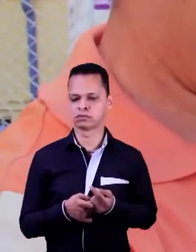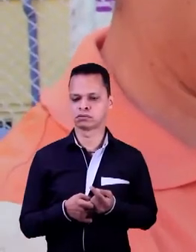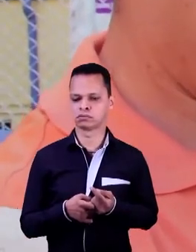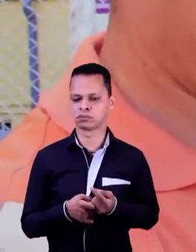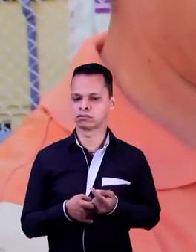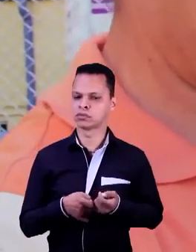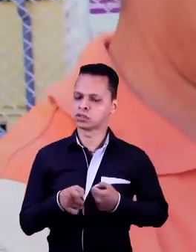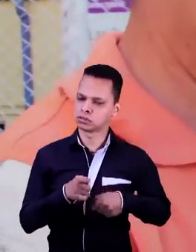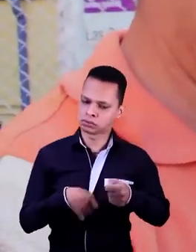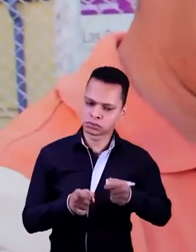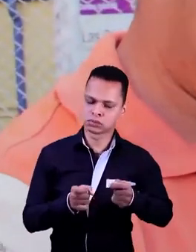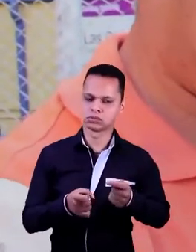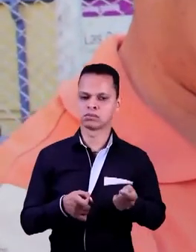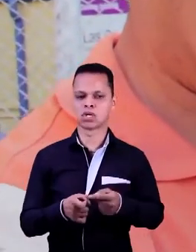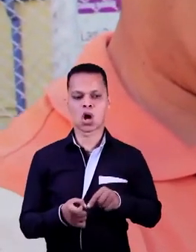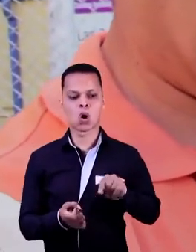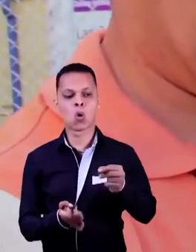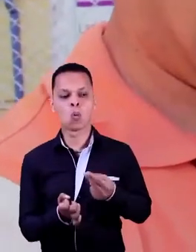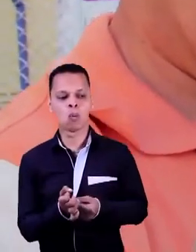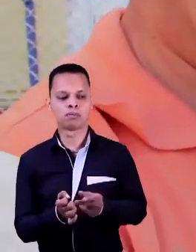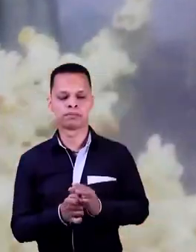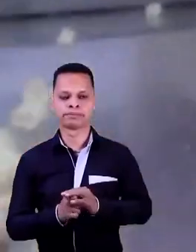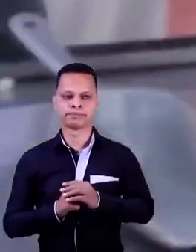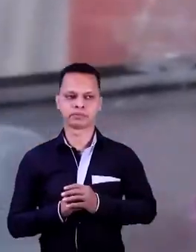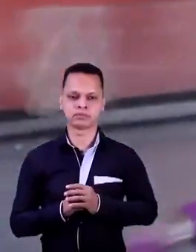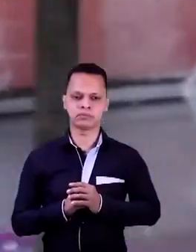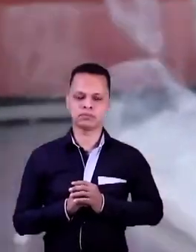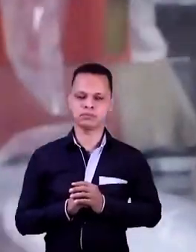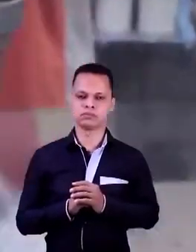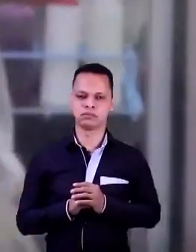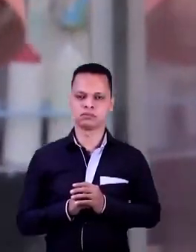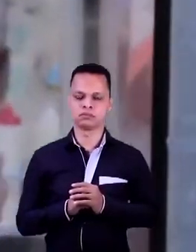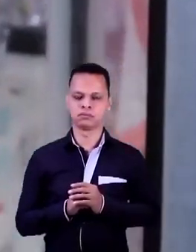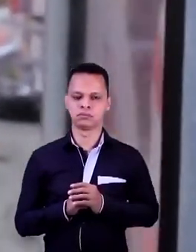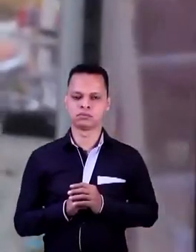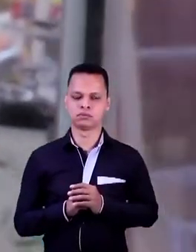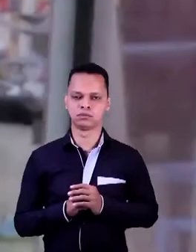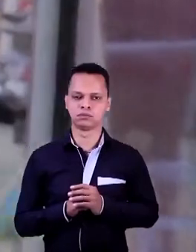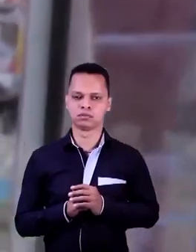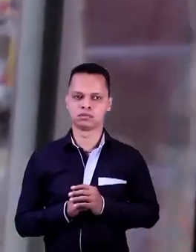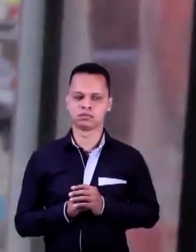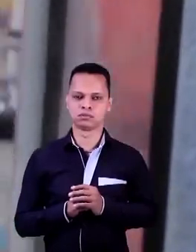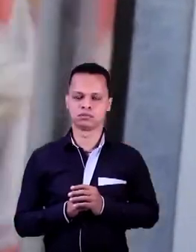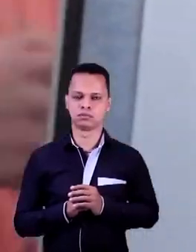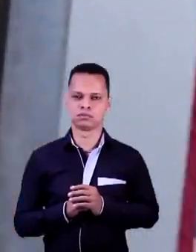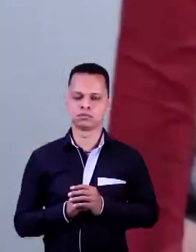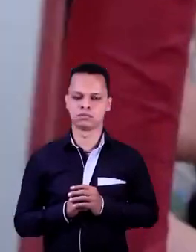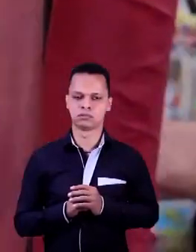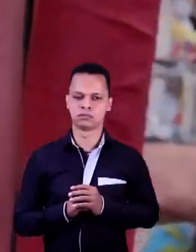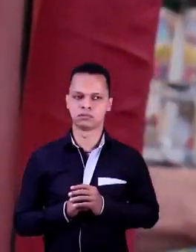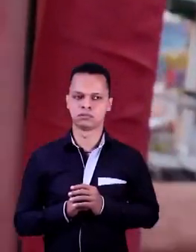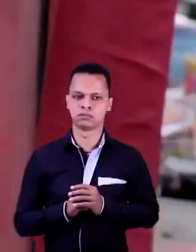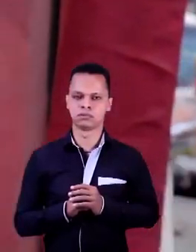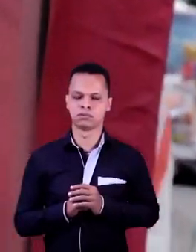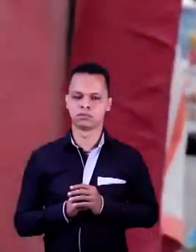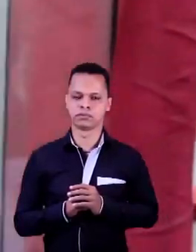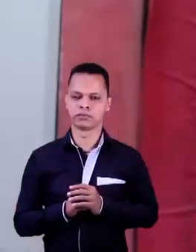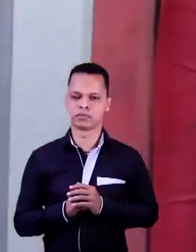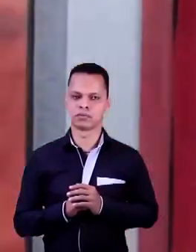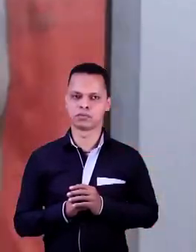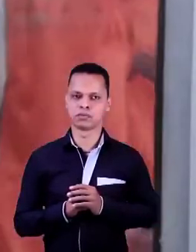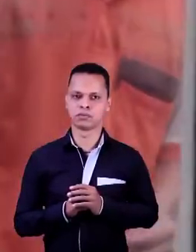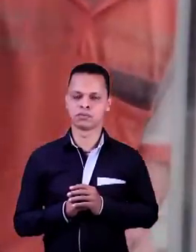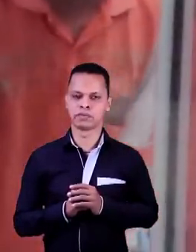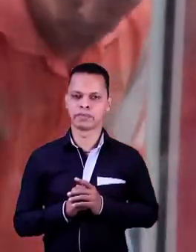la aurora como se hace tarde. ¿A cómo la que esté? A 500 y a 1000. Ay, deme 400, no tengo más porque le compré el maldito al año. La próxima está yo, le doy